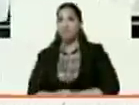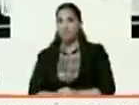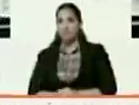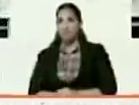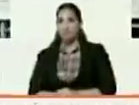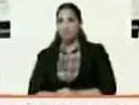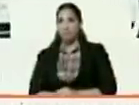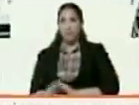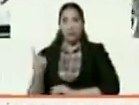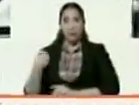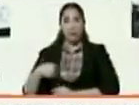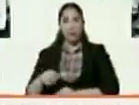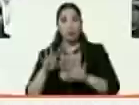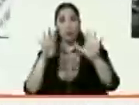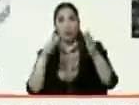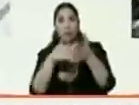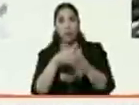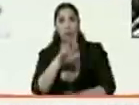...tenemos